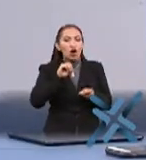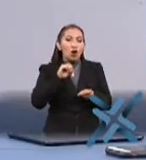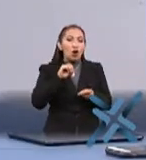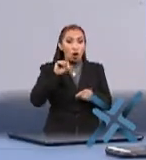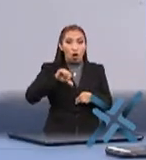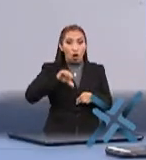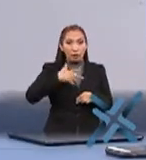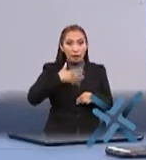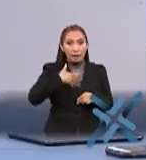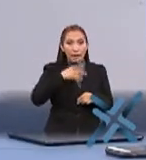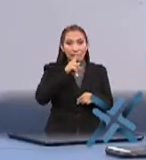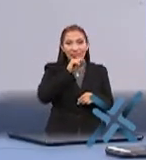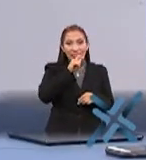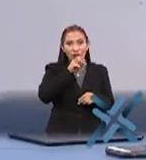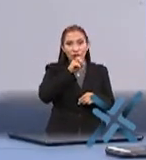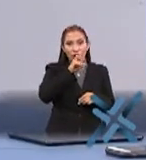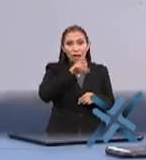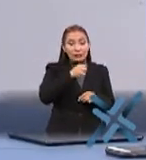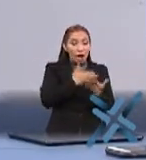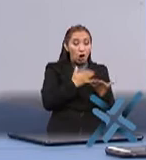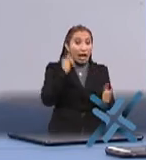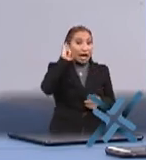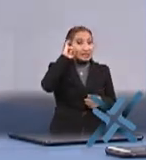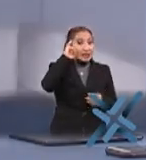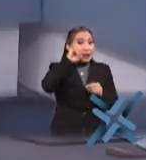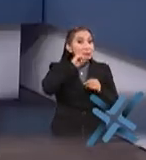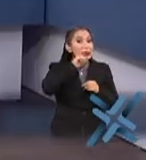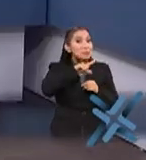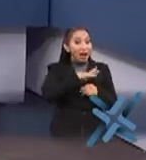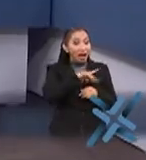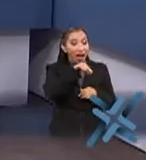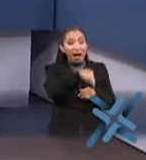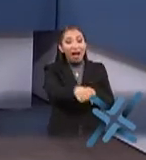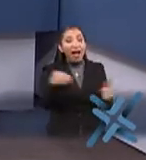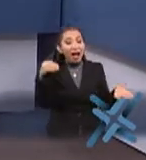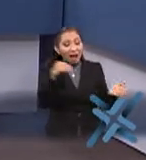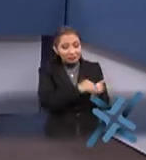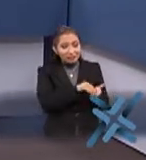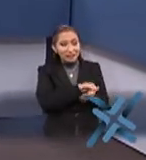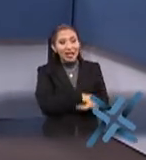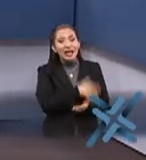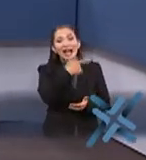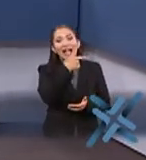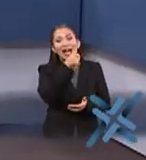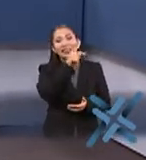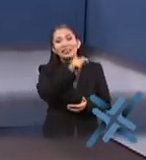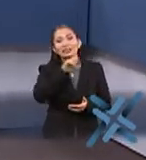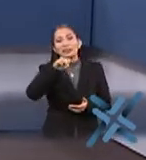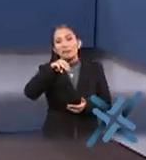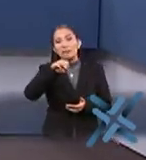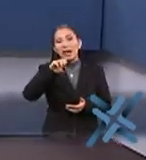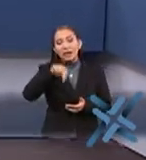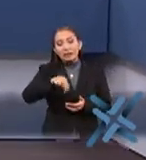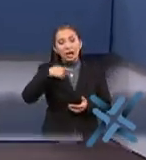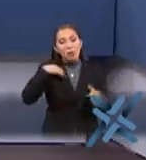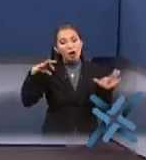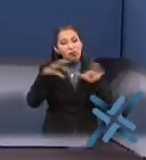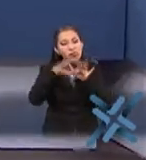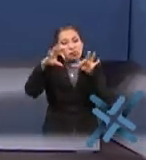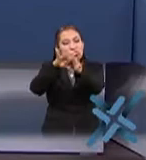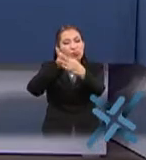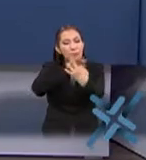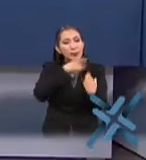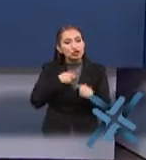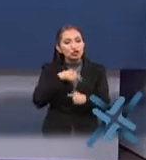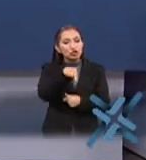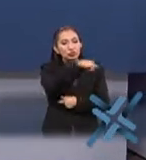día teníamos Pinterest, hoy día ya estamos con Instagram, ¿no? Ya estamos ganando este engagement con la gente, esta afinidad con ellos.